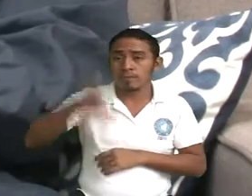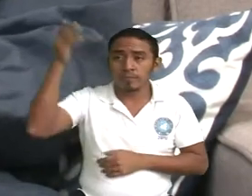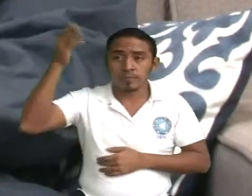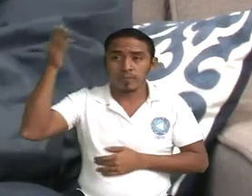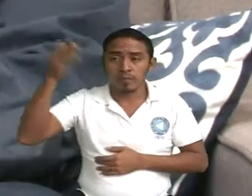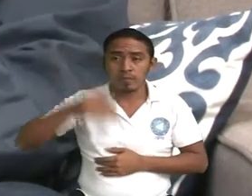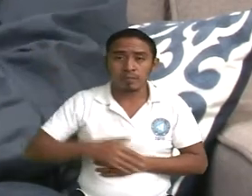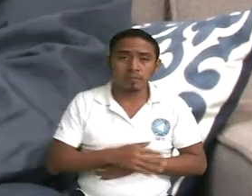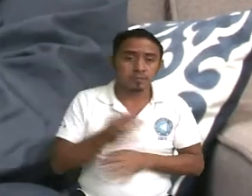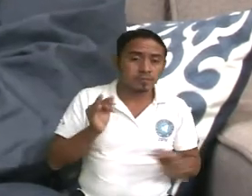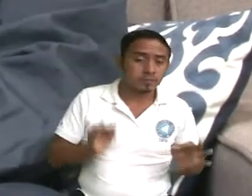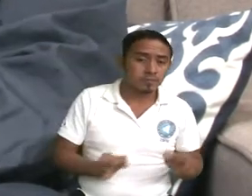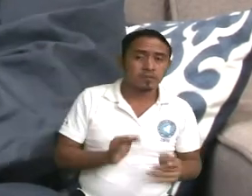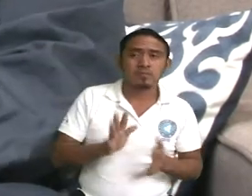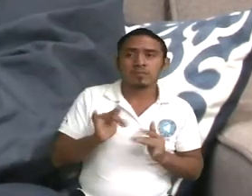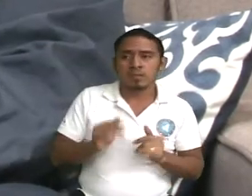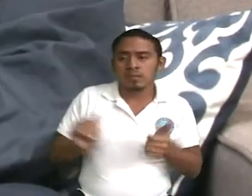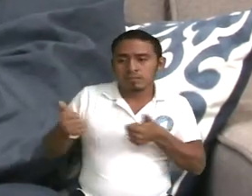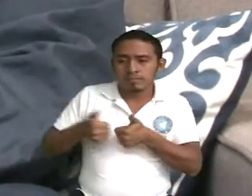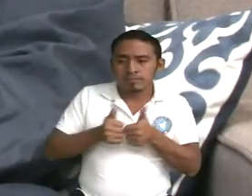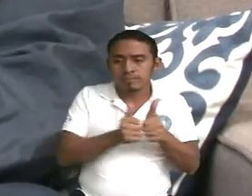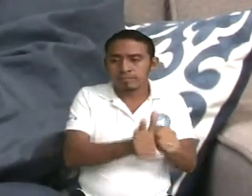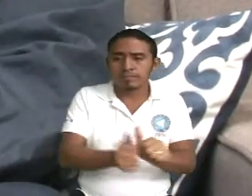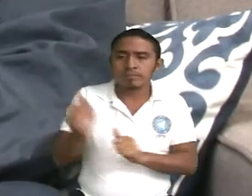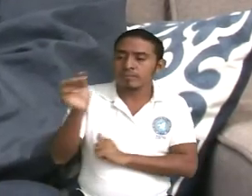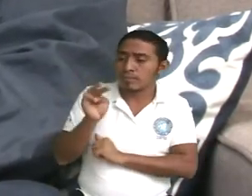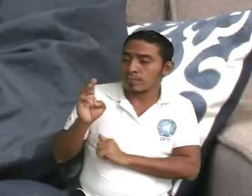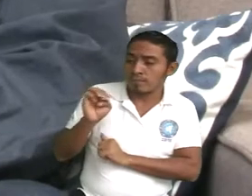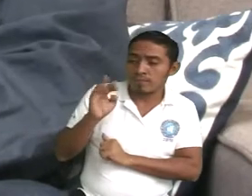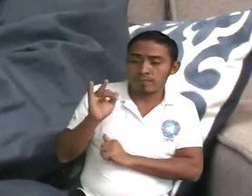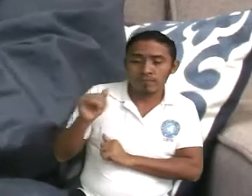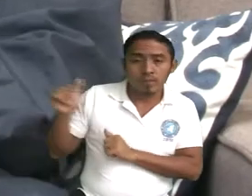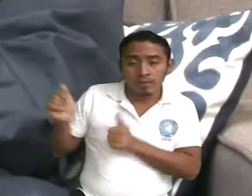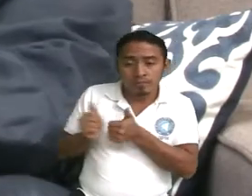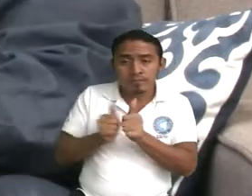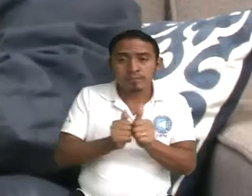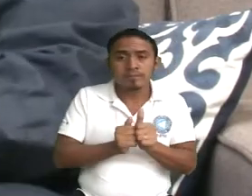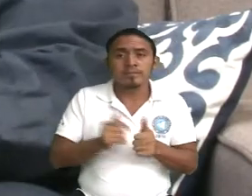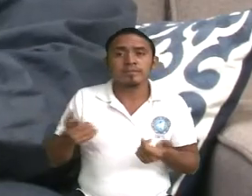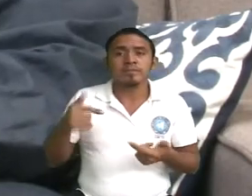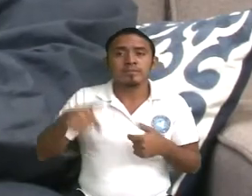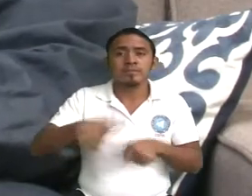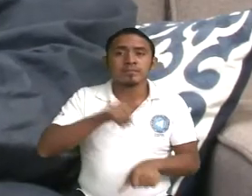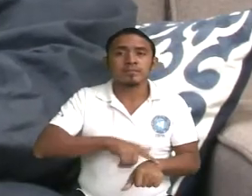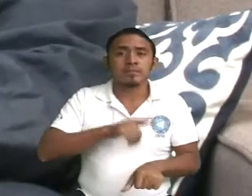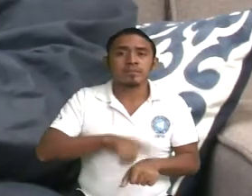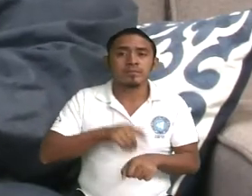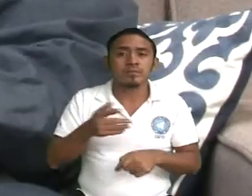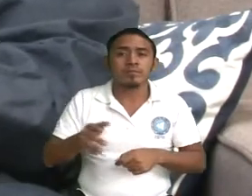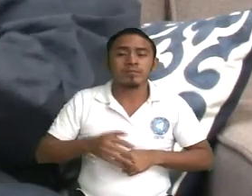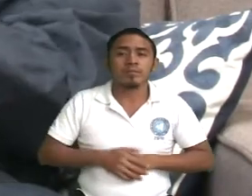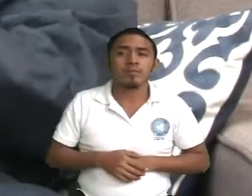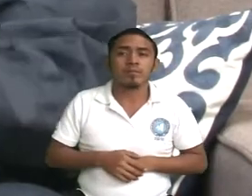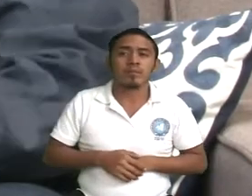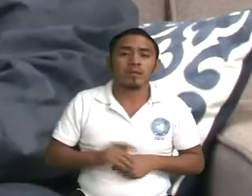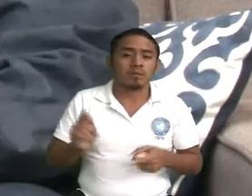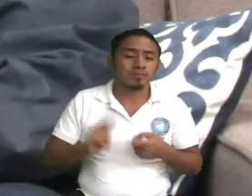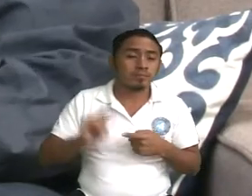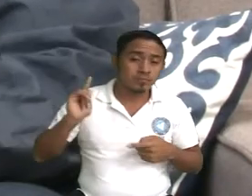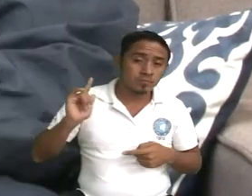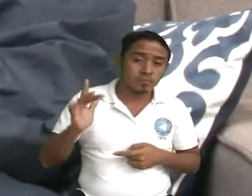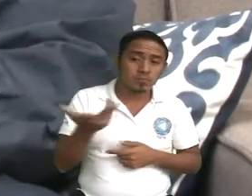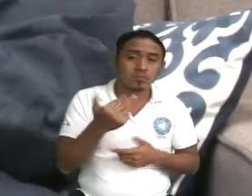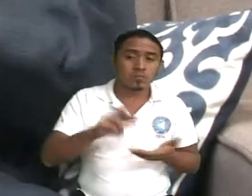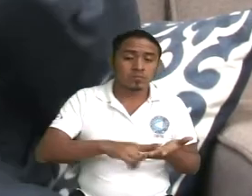Pues ahí también tuvimos el acompañamiento del MEFCA, donde en esta temporada era todos los regalos para